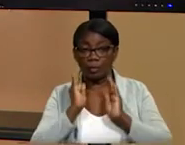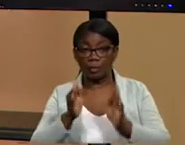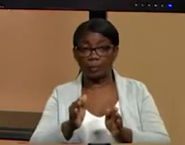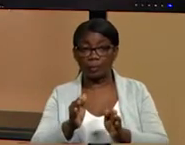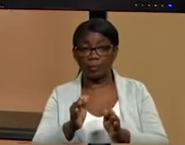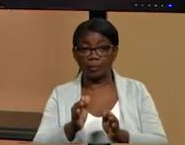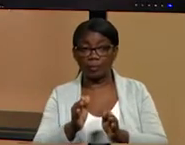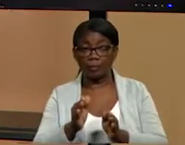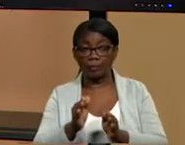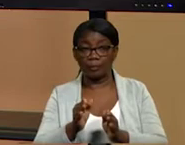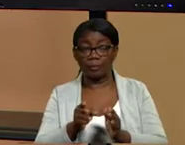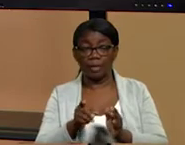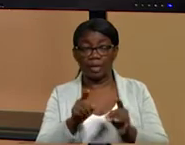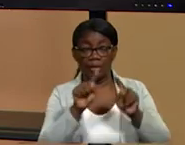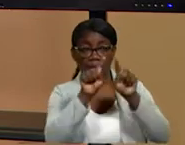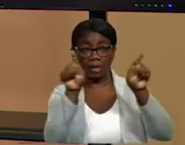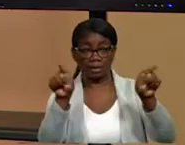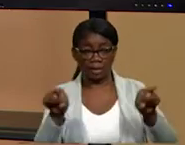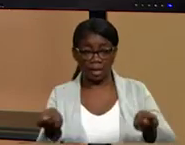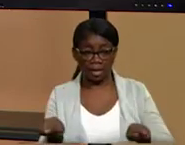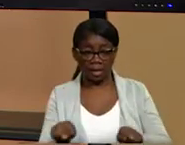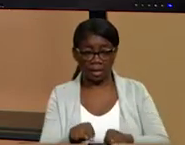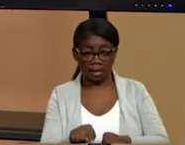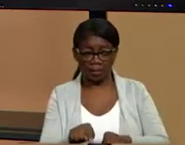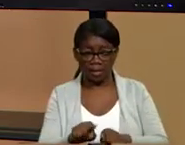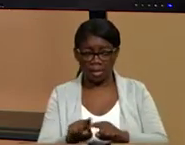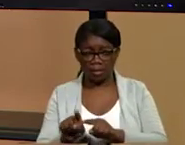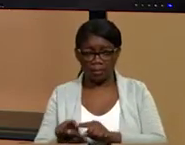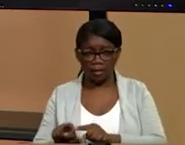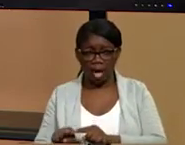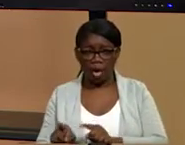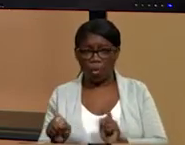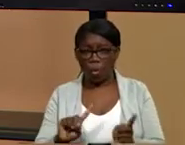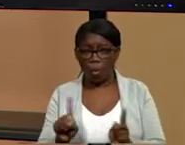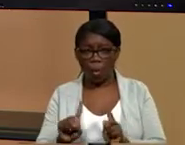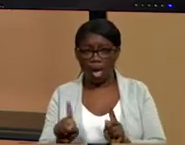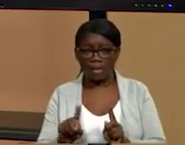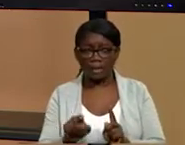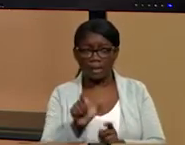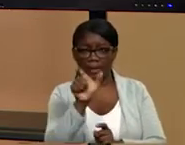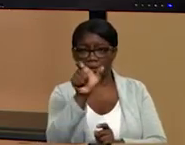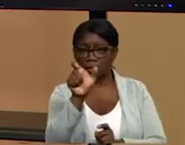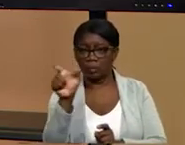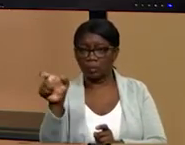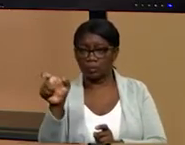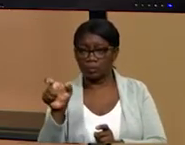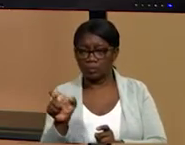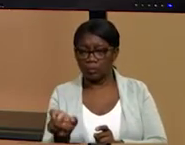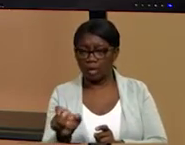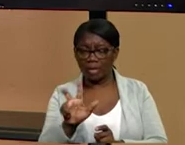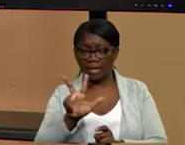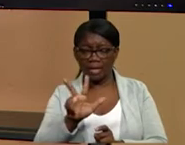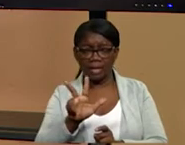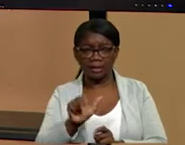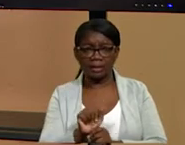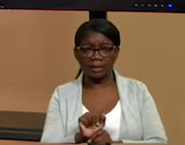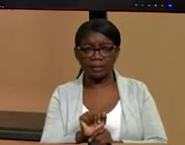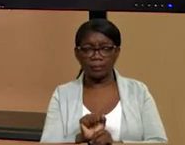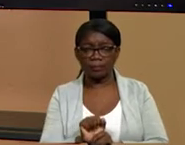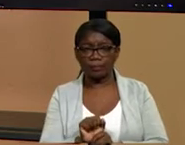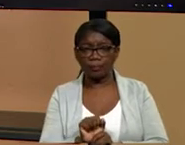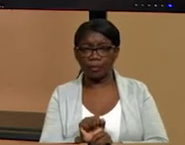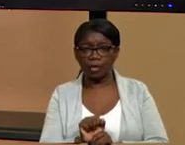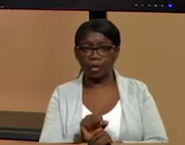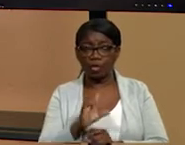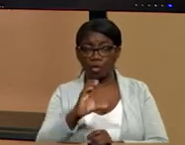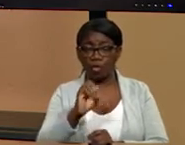el diagrama y ver dentro de sus características cuál de esos tres terminales, base, colector y